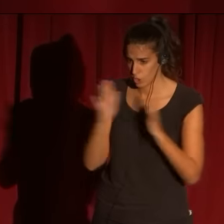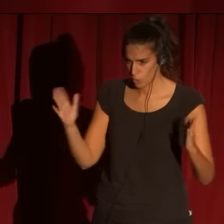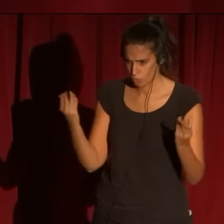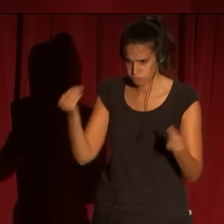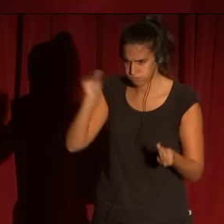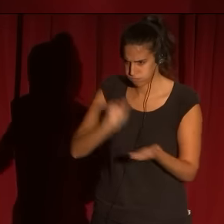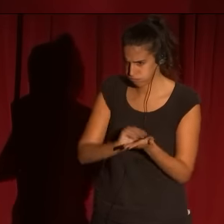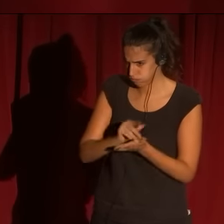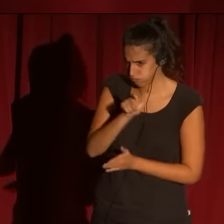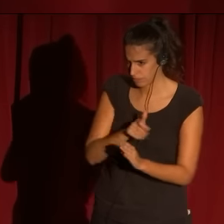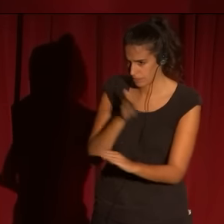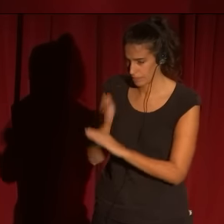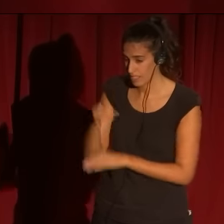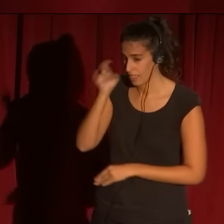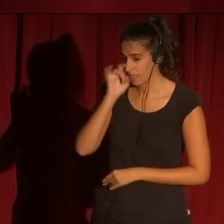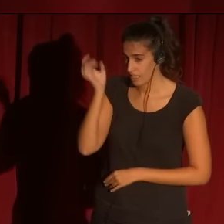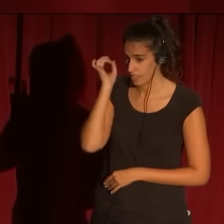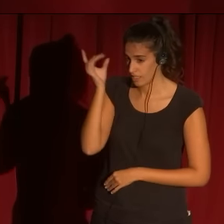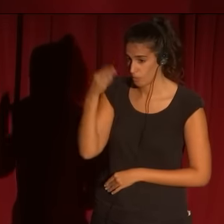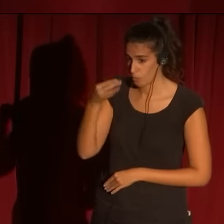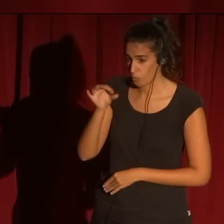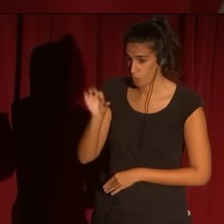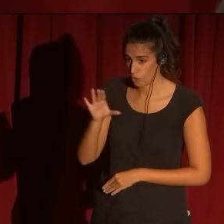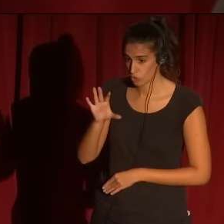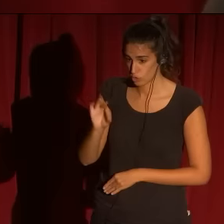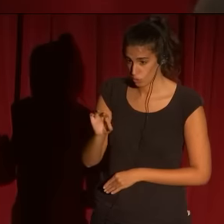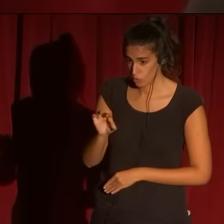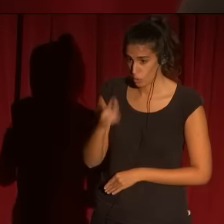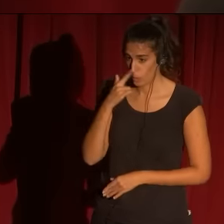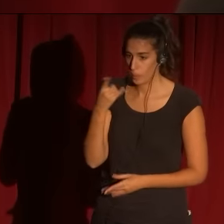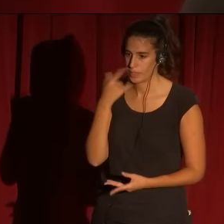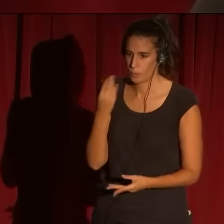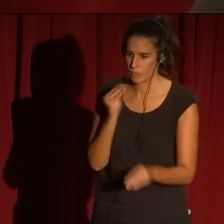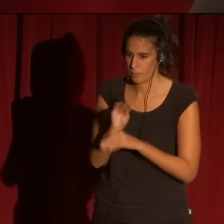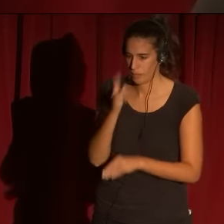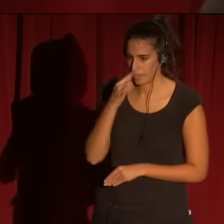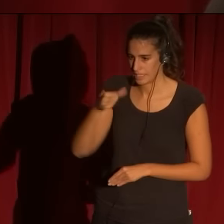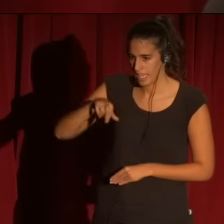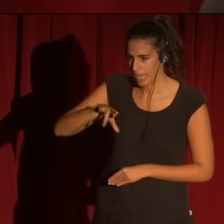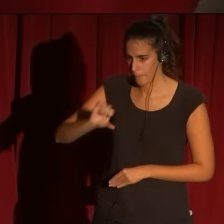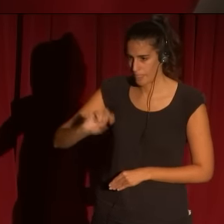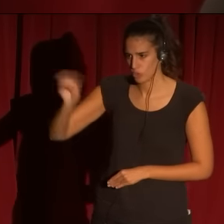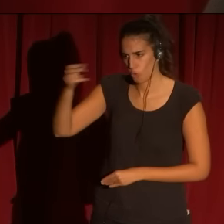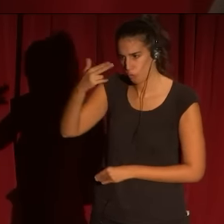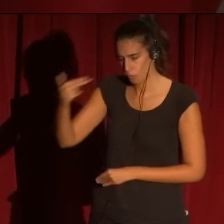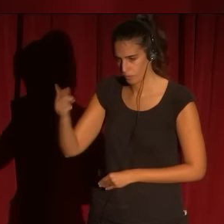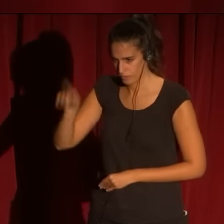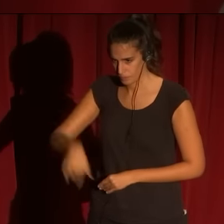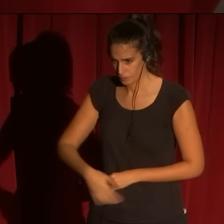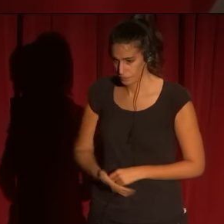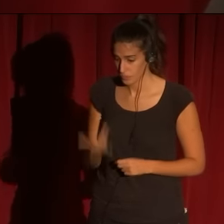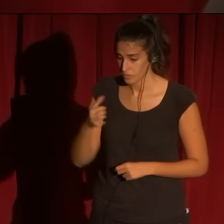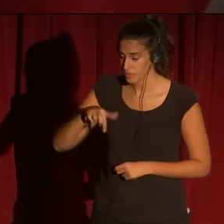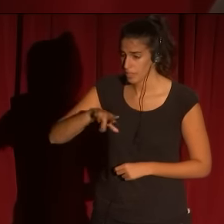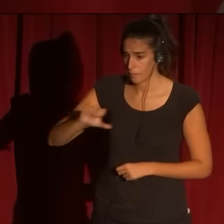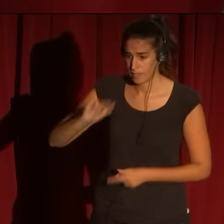recordar en la exposición del Bosco varios cuadros que vimos en la exposición del Bosco están pintados para mecenas de amberes aunque él pinte en otro lugar no amberes es